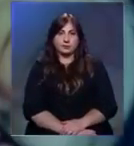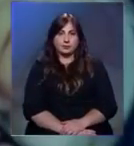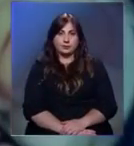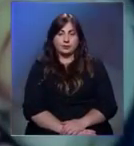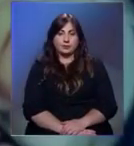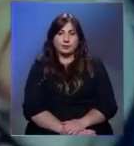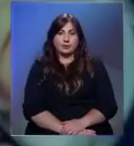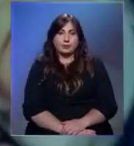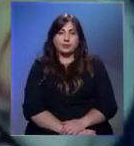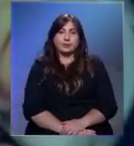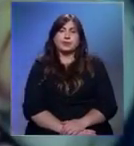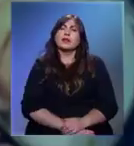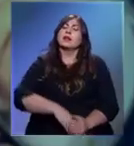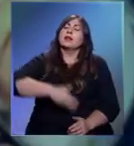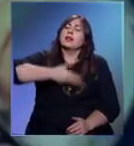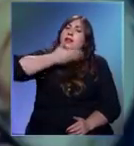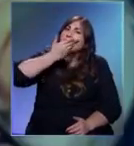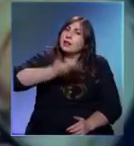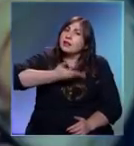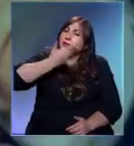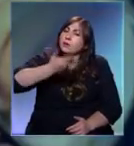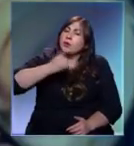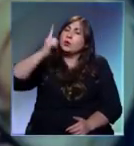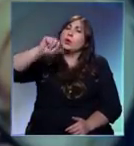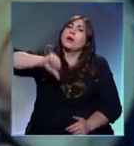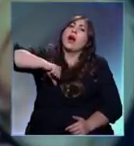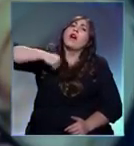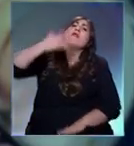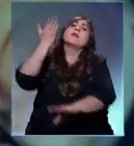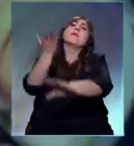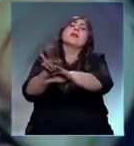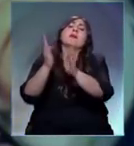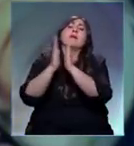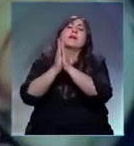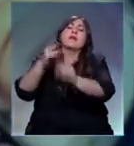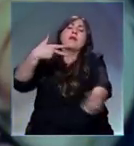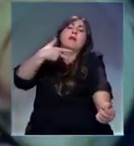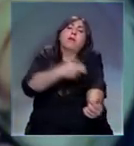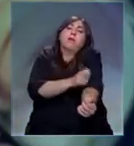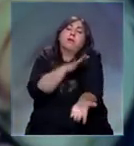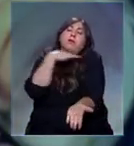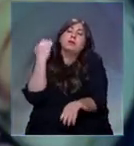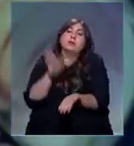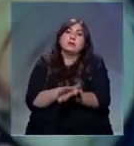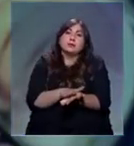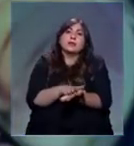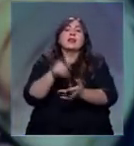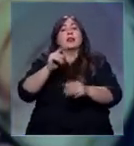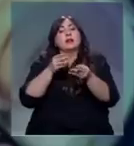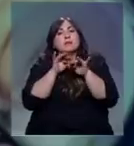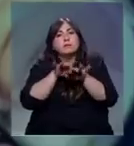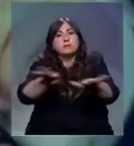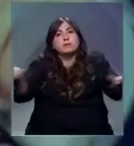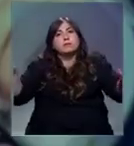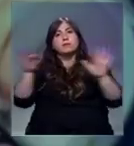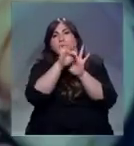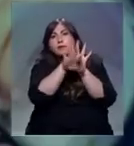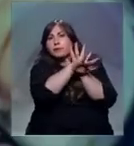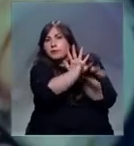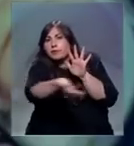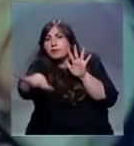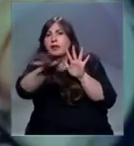Y el conmovedor testimonio de una joven que pide que se le practique eutanasia se ha viralizado en las redes sociales. Desde el Parlamento